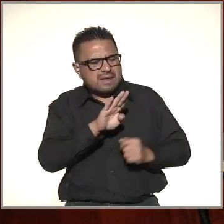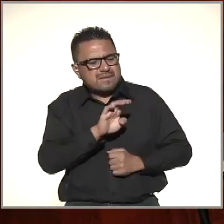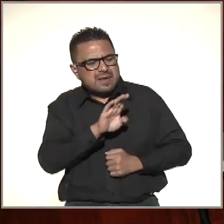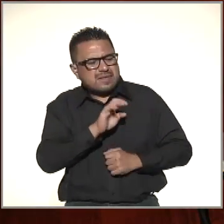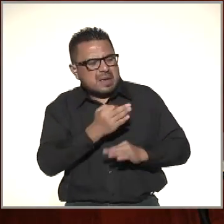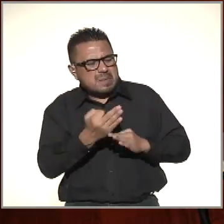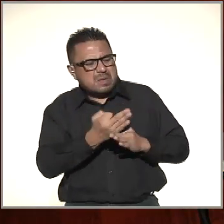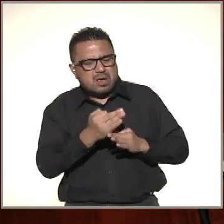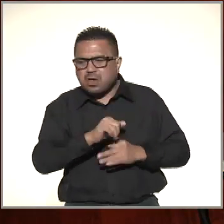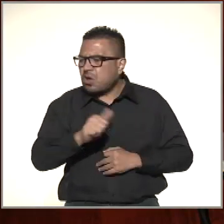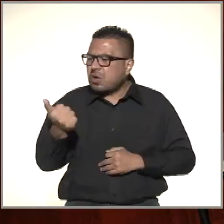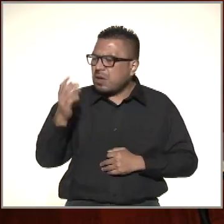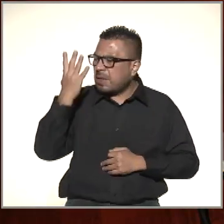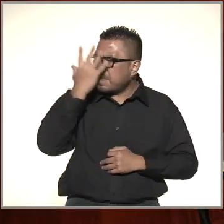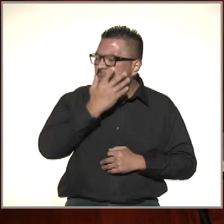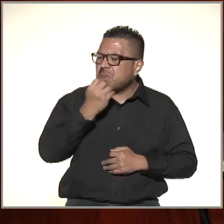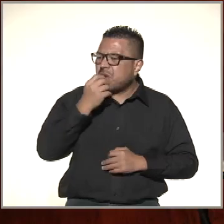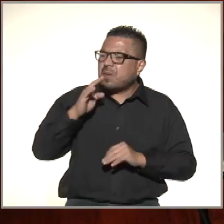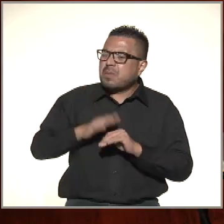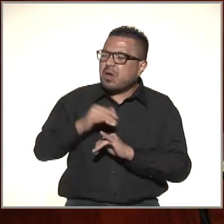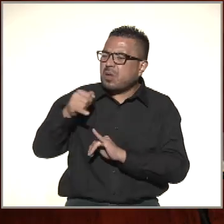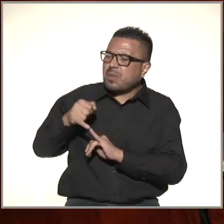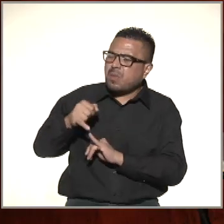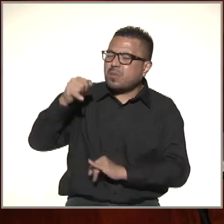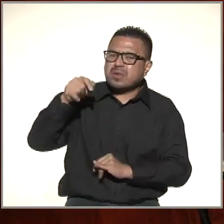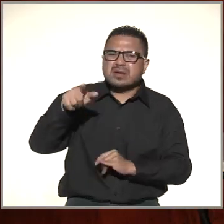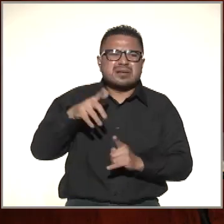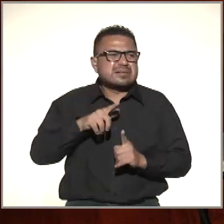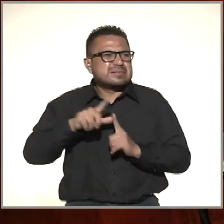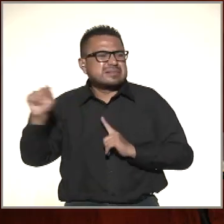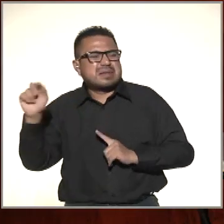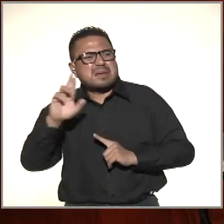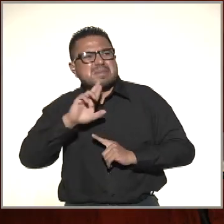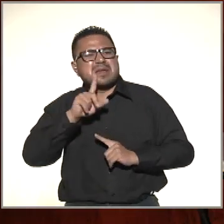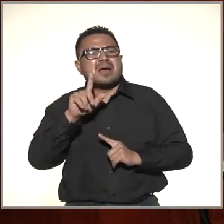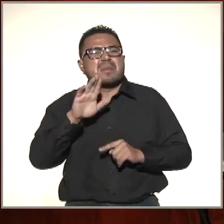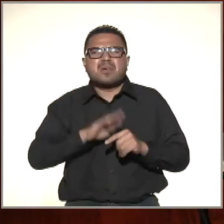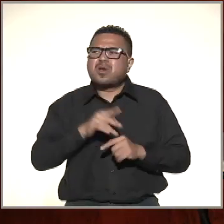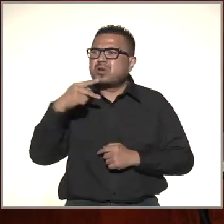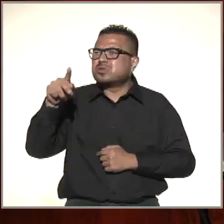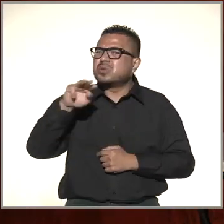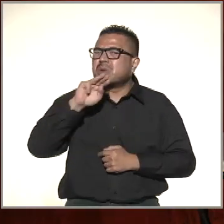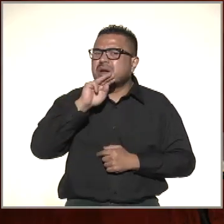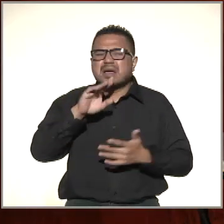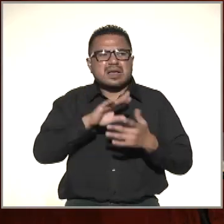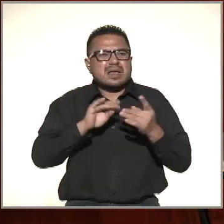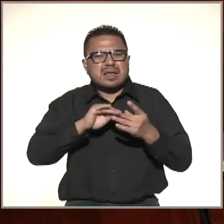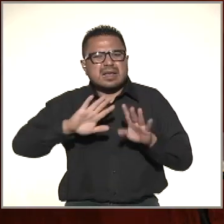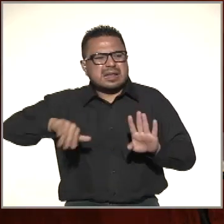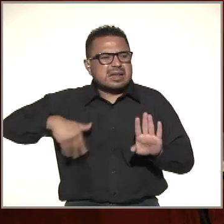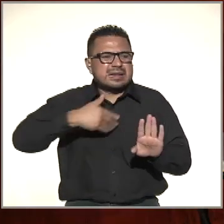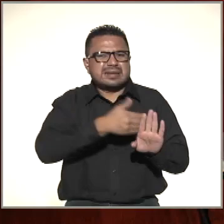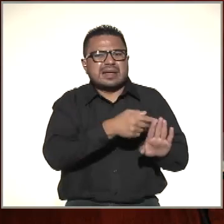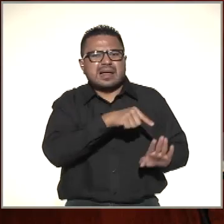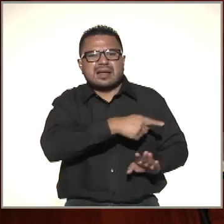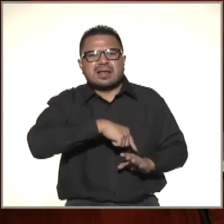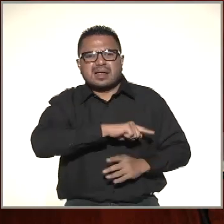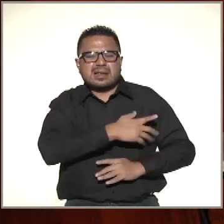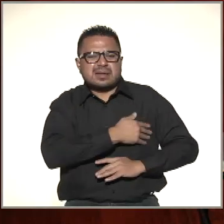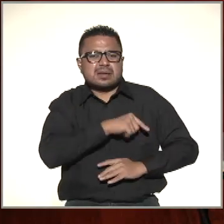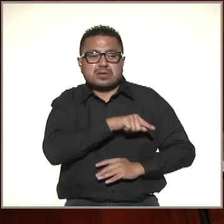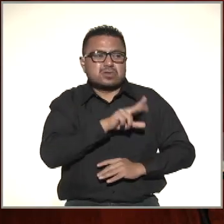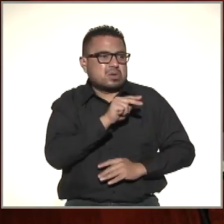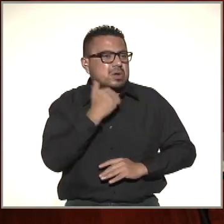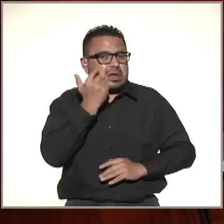dijo a la otra que era bonita por flaca, y entonces se va porque piensa que eso que dice su madre está lastimando a los niños, y ella no quiere que